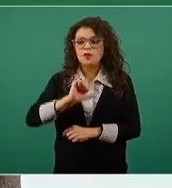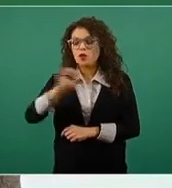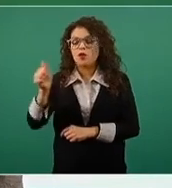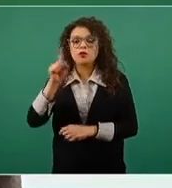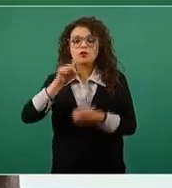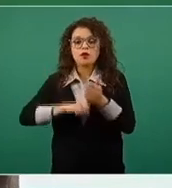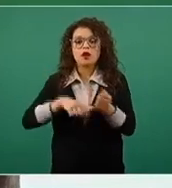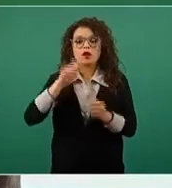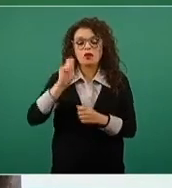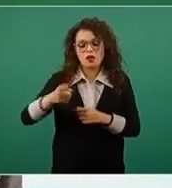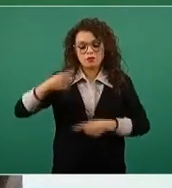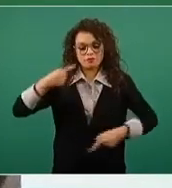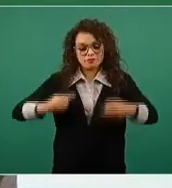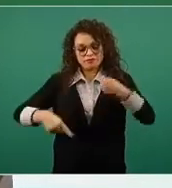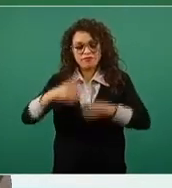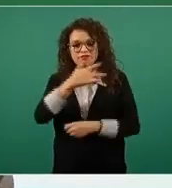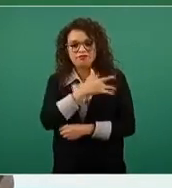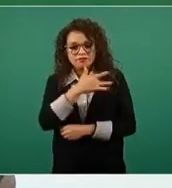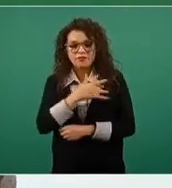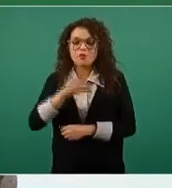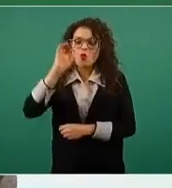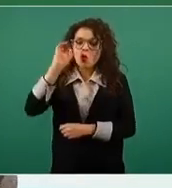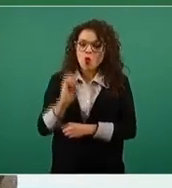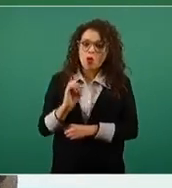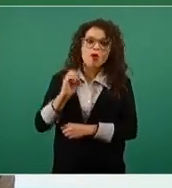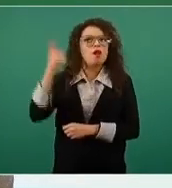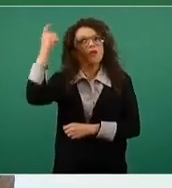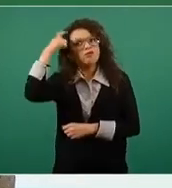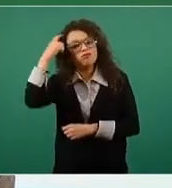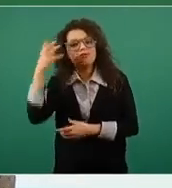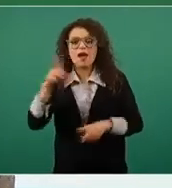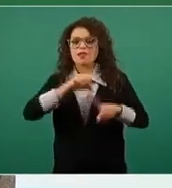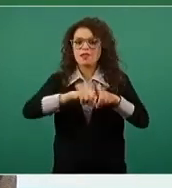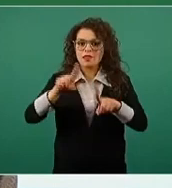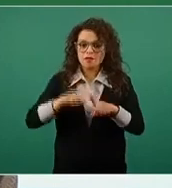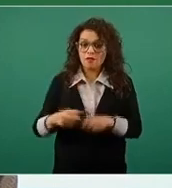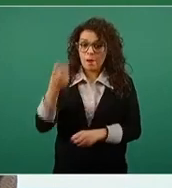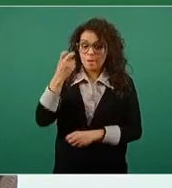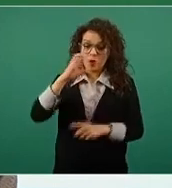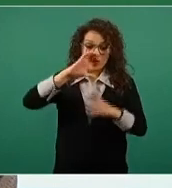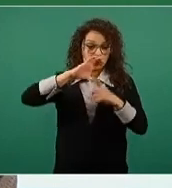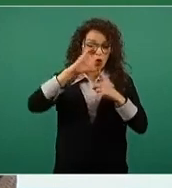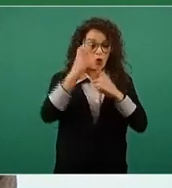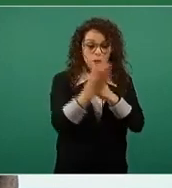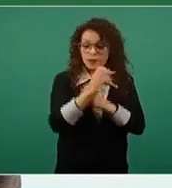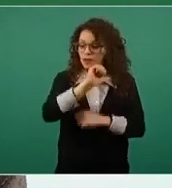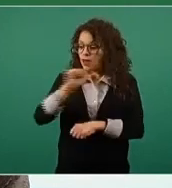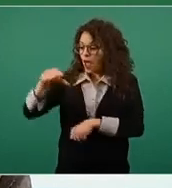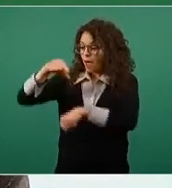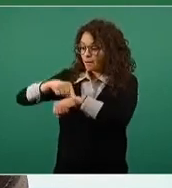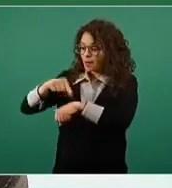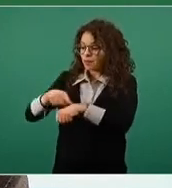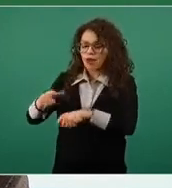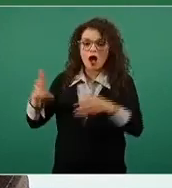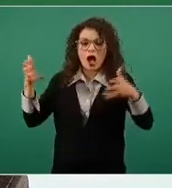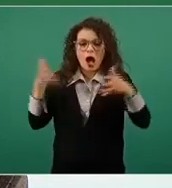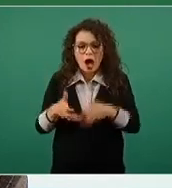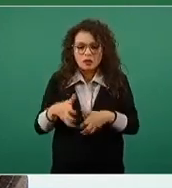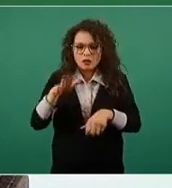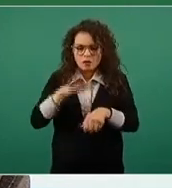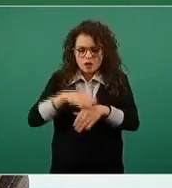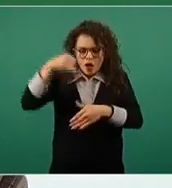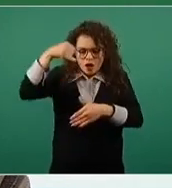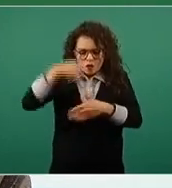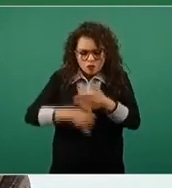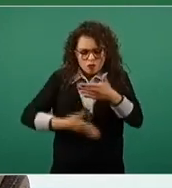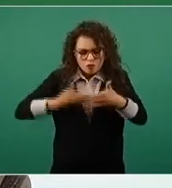cardiocirculatorias, algunas son neurológicas, y para eso los comités, como este comité médico que tenemos, hace una revisión exhaustiva